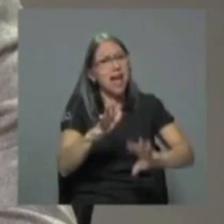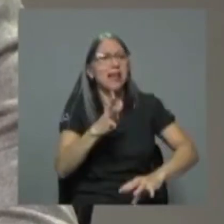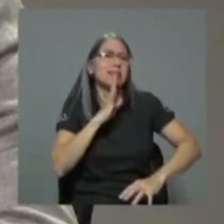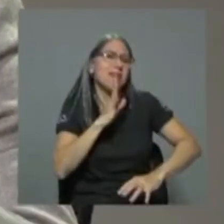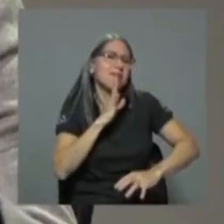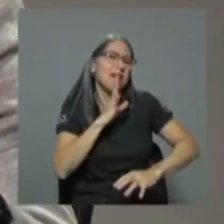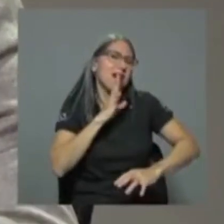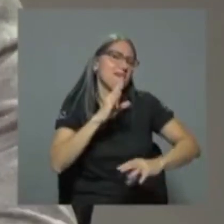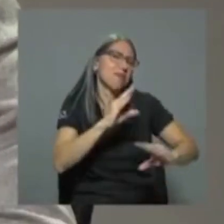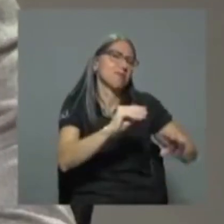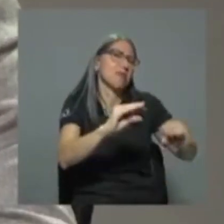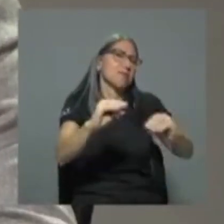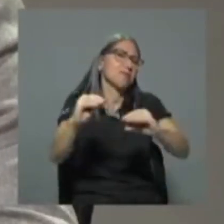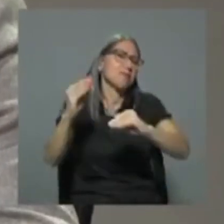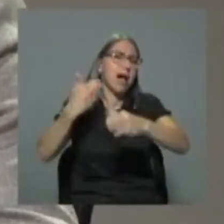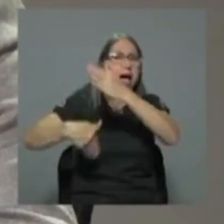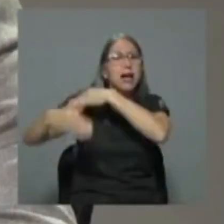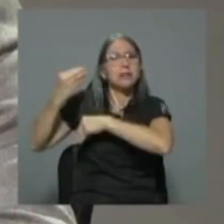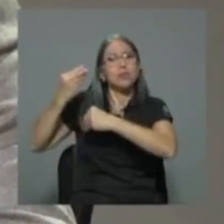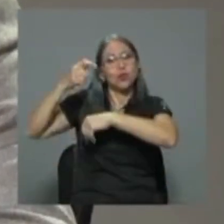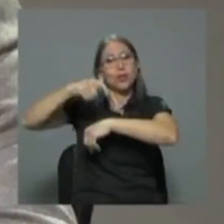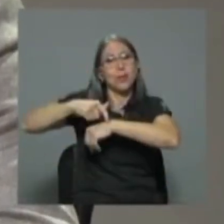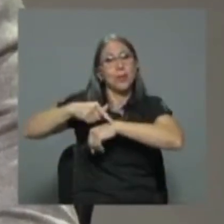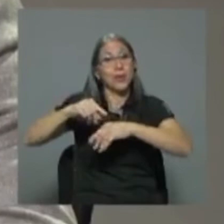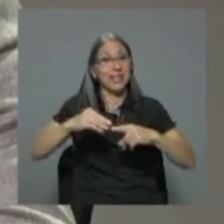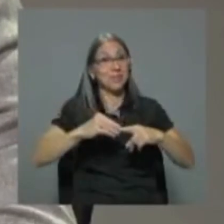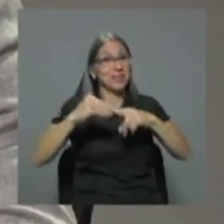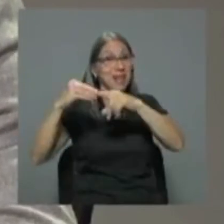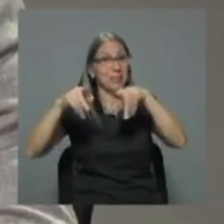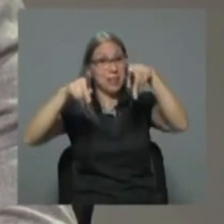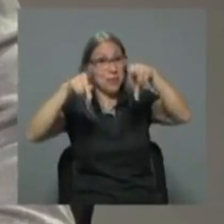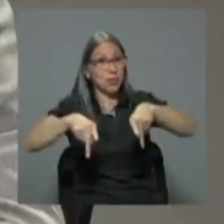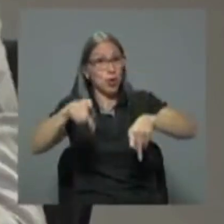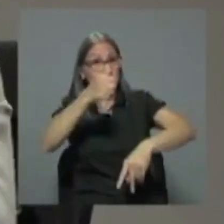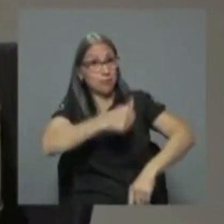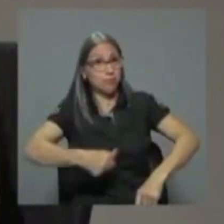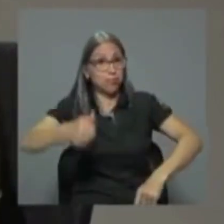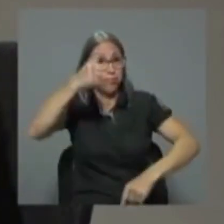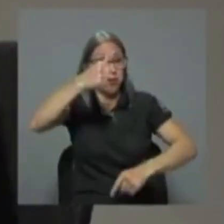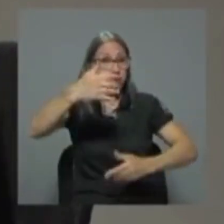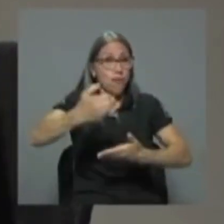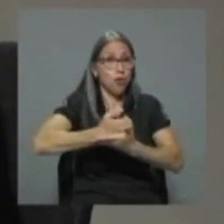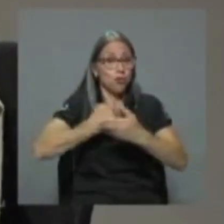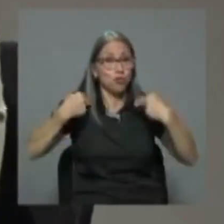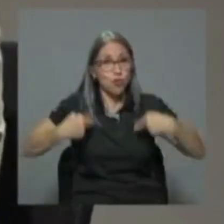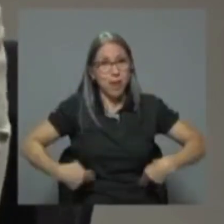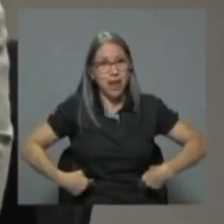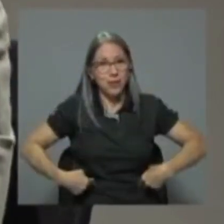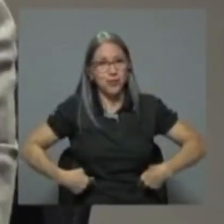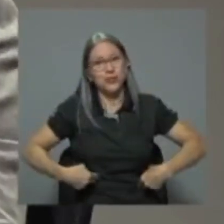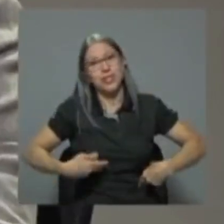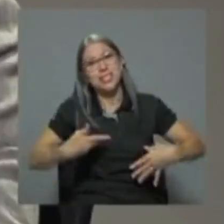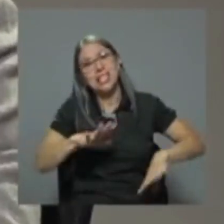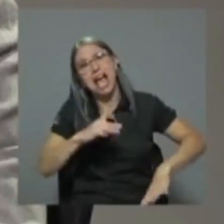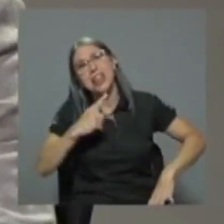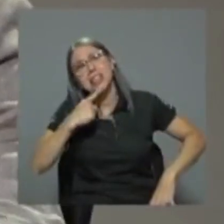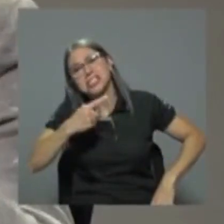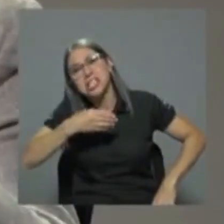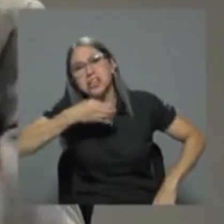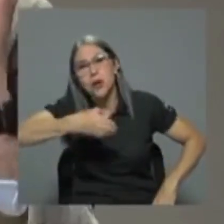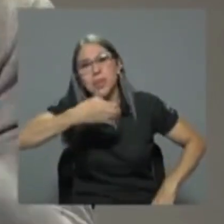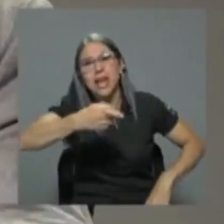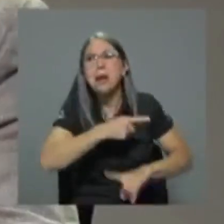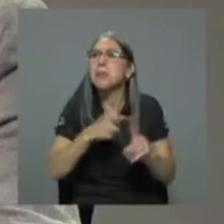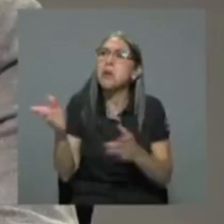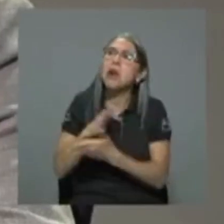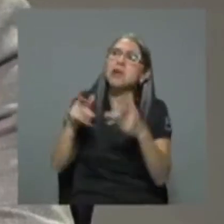bastante tiempo, sobre todo los gerentes de recursos humanos lo venían recomendando, pero para algunos el teletrabajo era una vagabundería, ¿verdad? Y